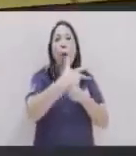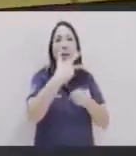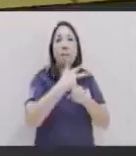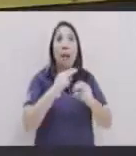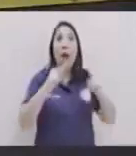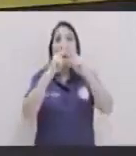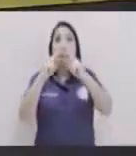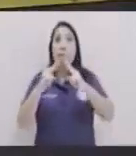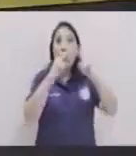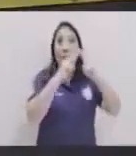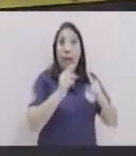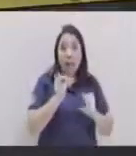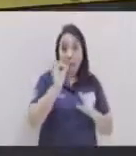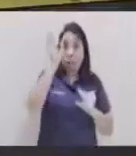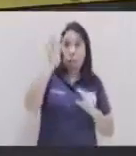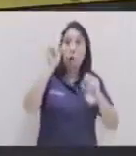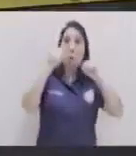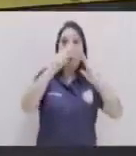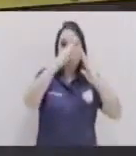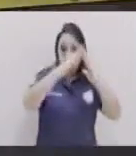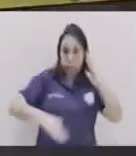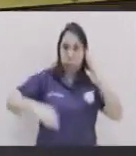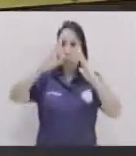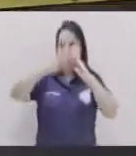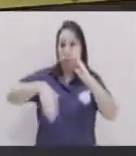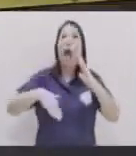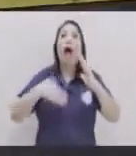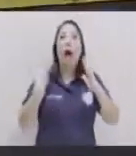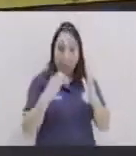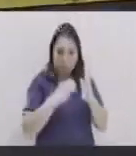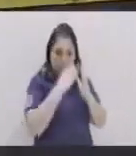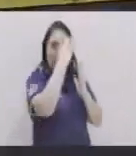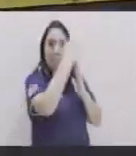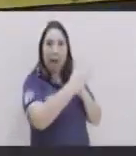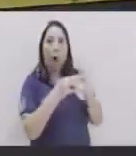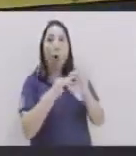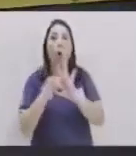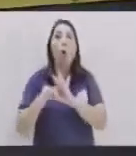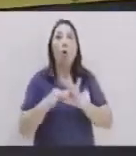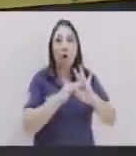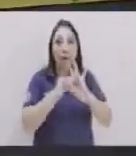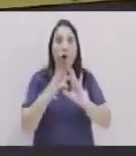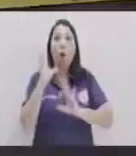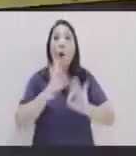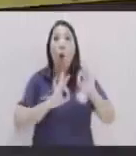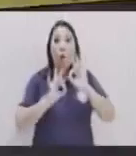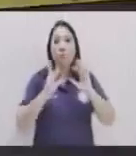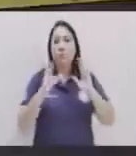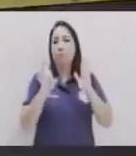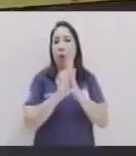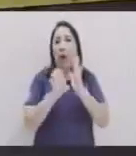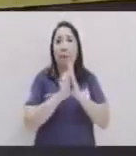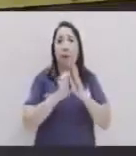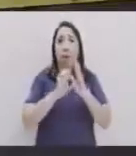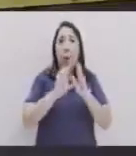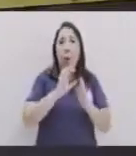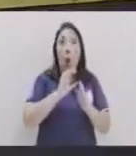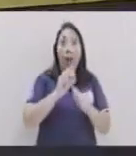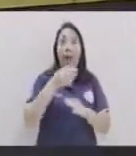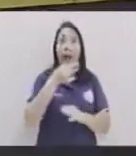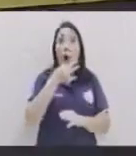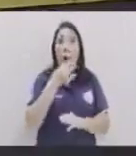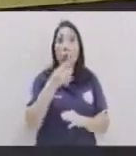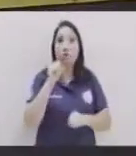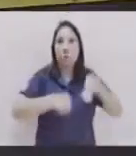nuestras amenazas, nuestras vulnerabilidades, vamos a poder tener una mejor preparación,